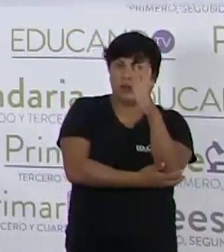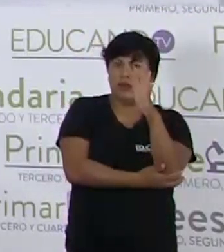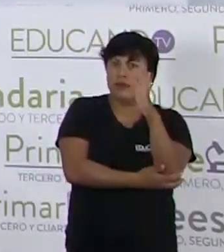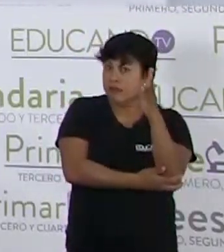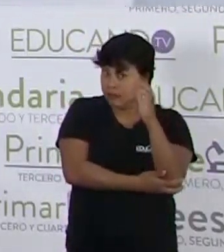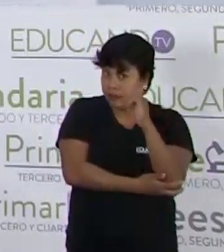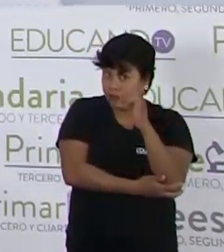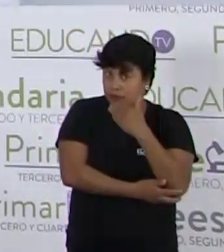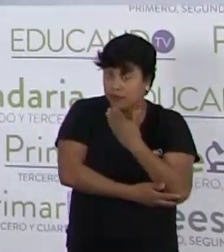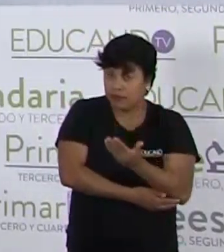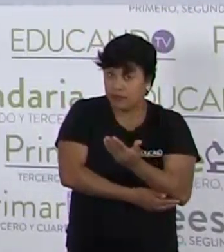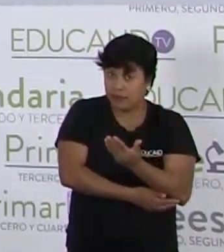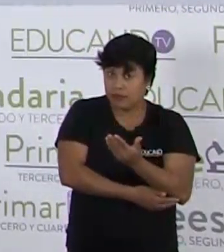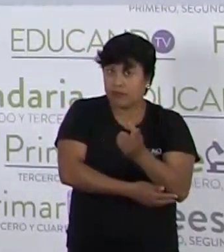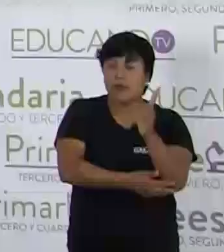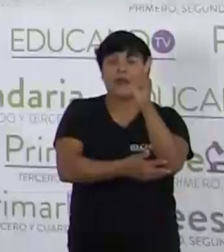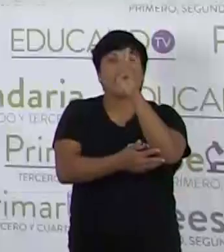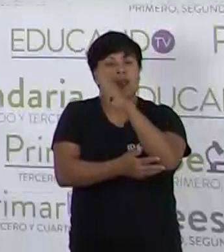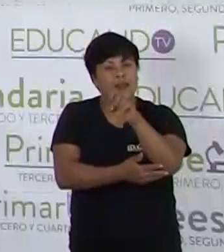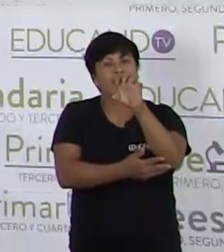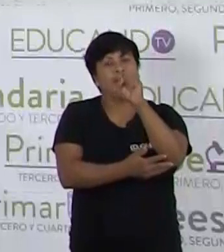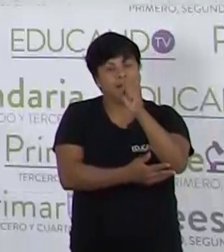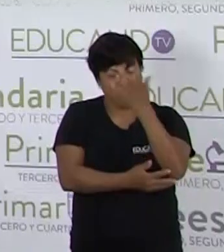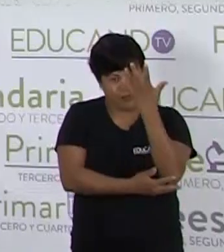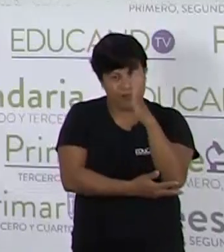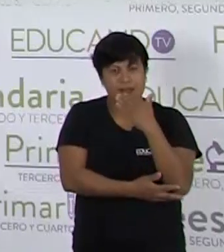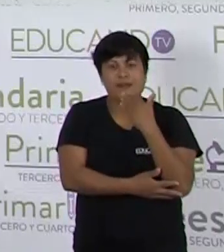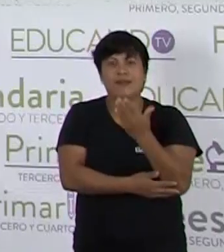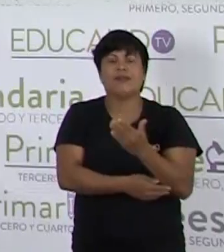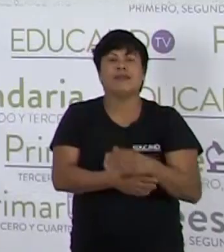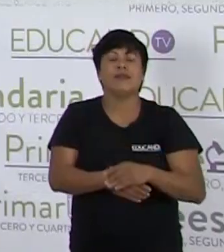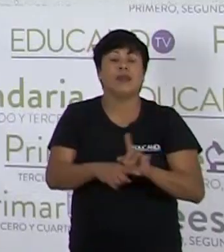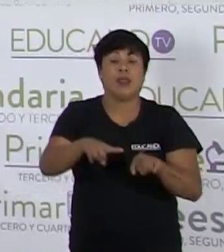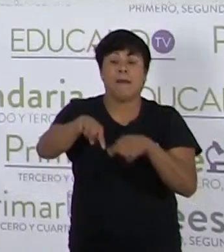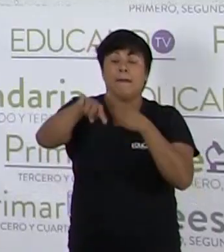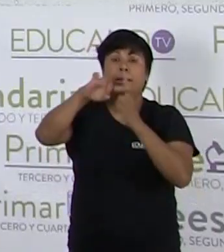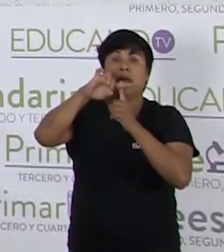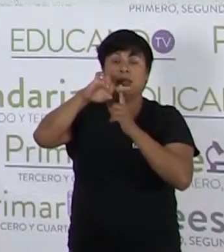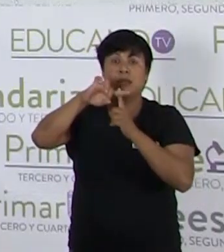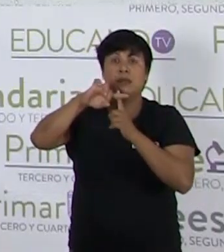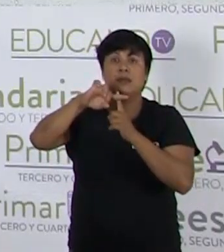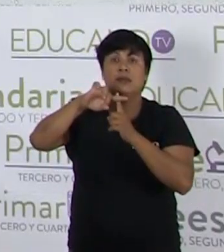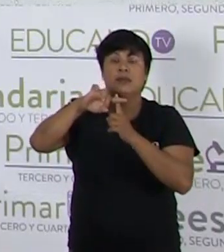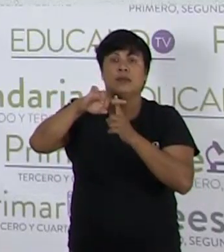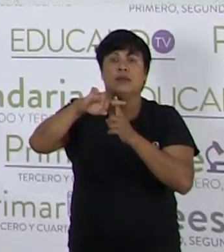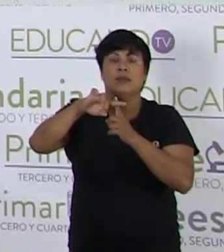dices? Son 160. Más